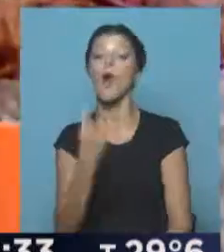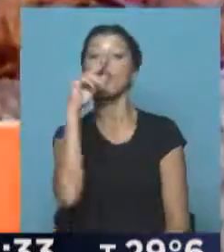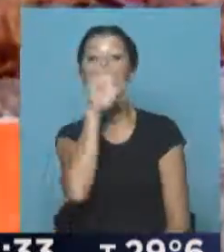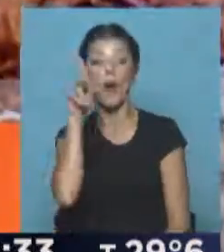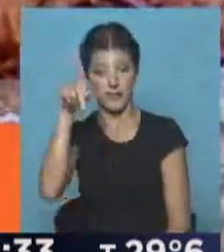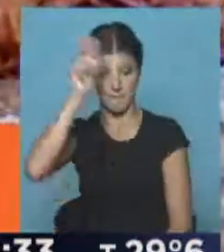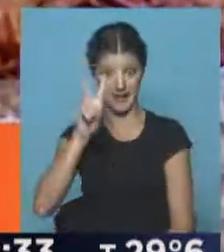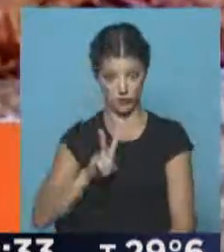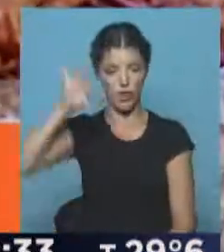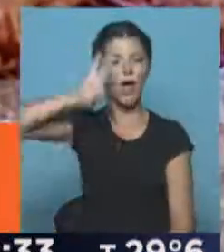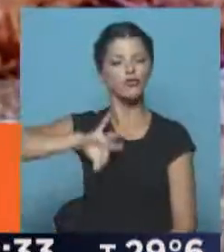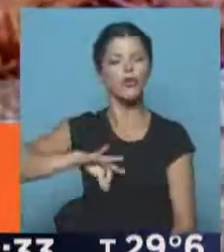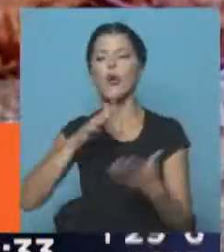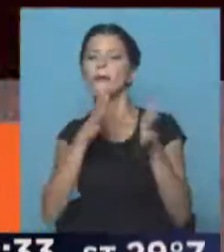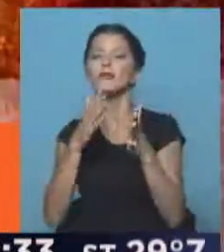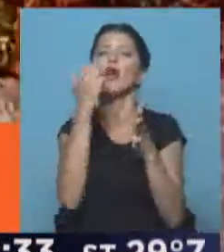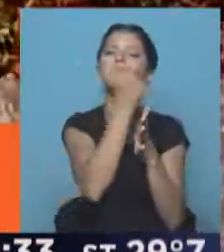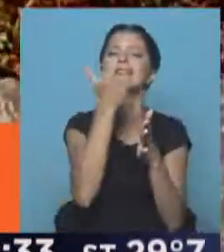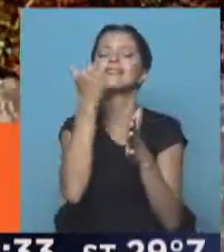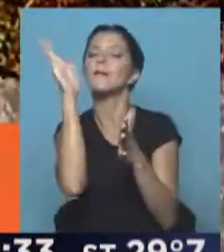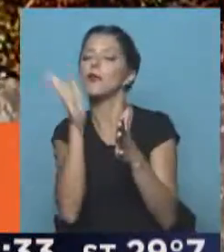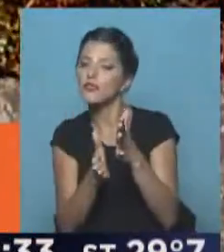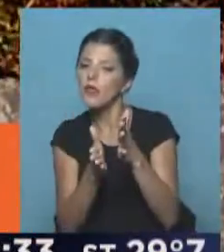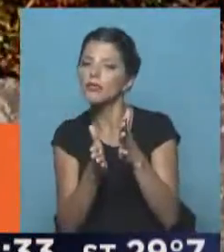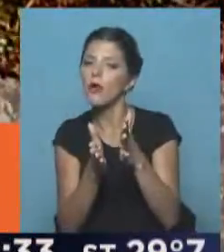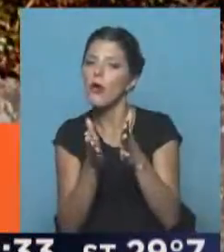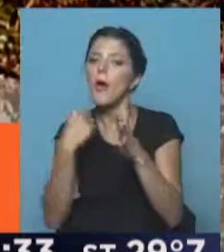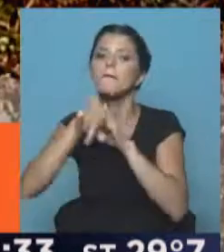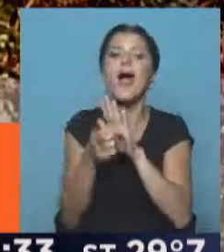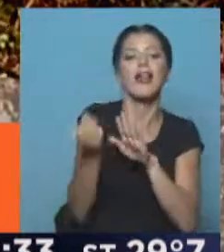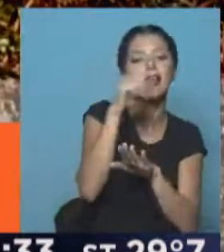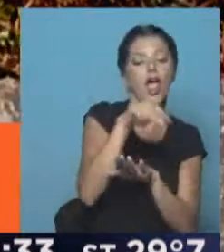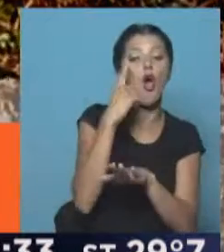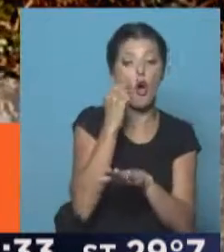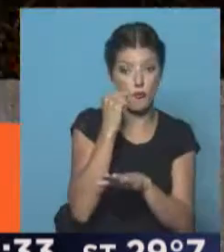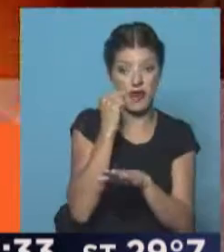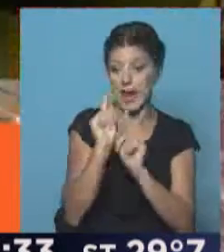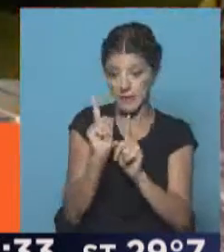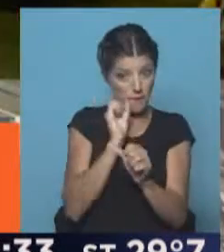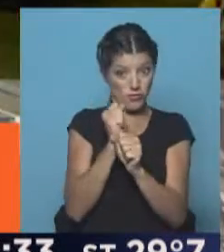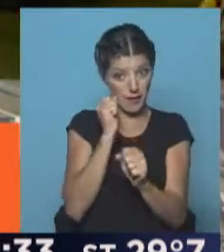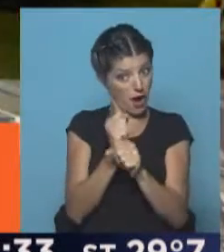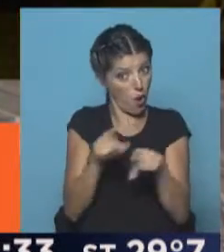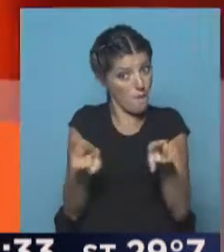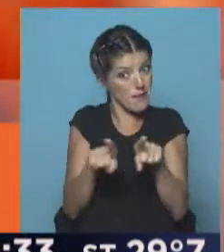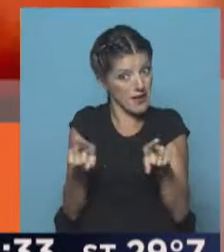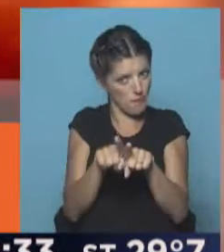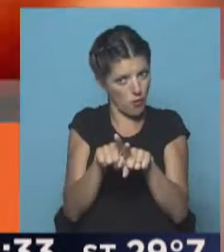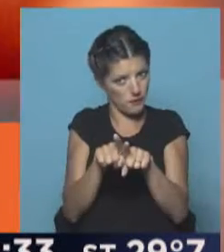venezolana gana aproximadamente el 66% de lo que recibe un hombre con igual calificación laboral, ocupando el